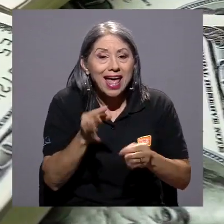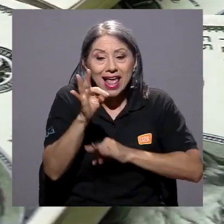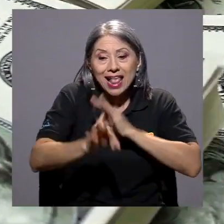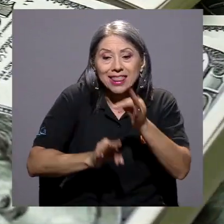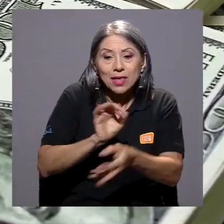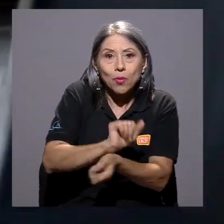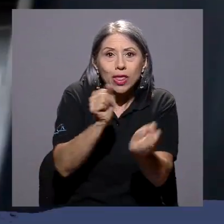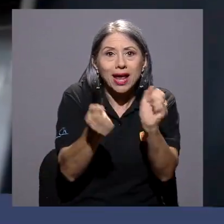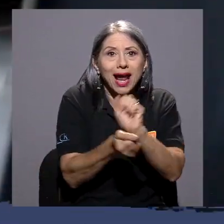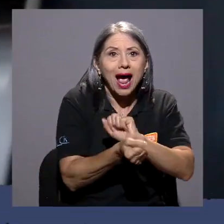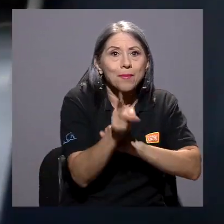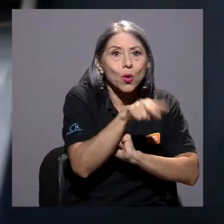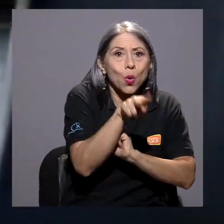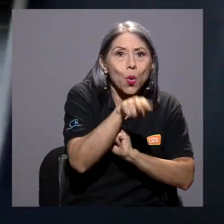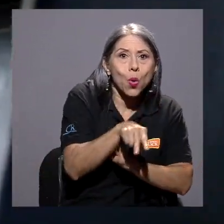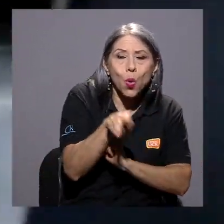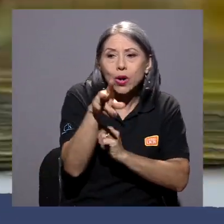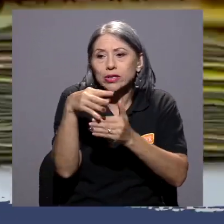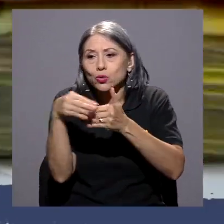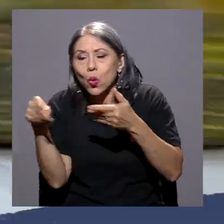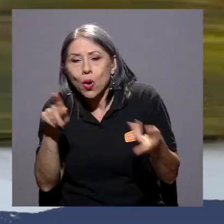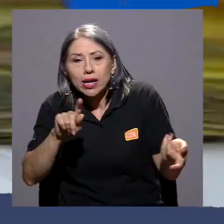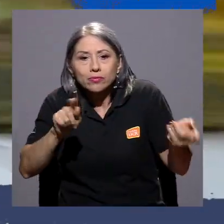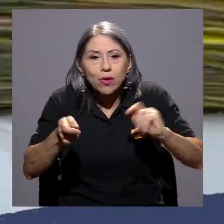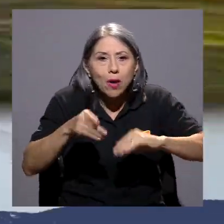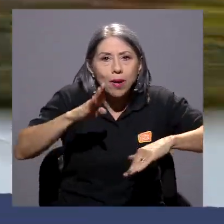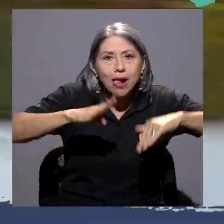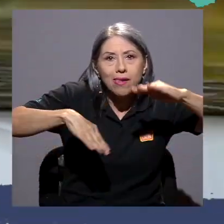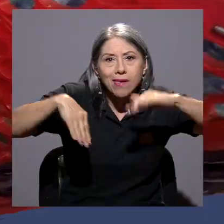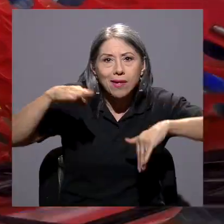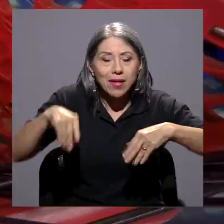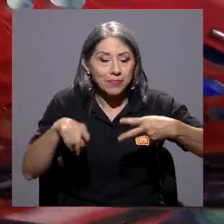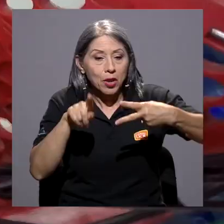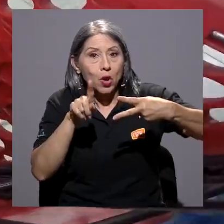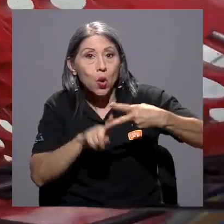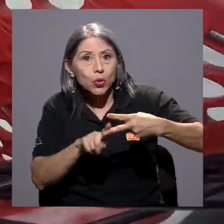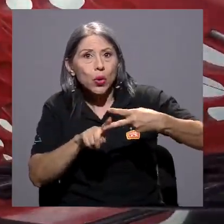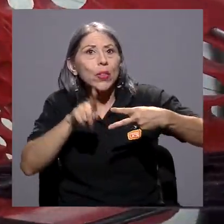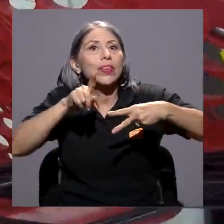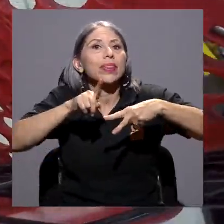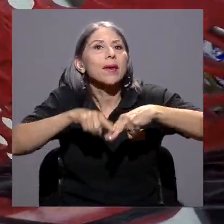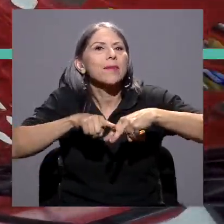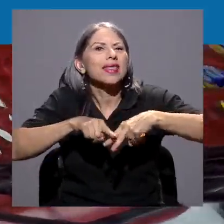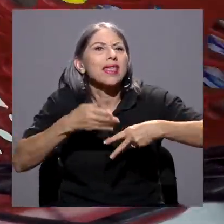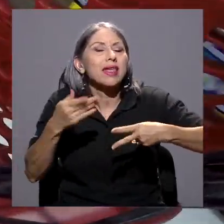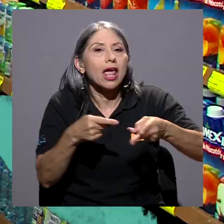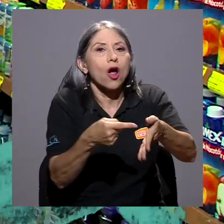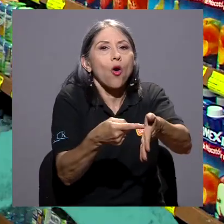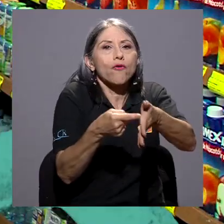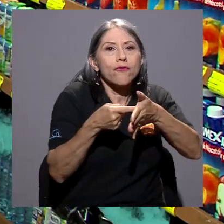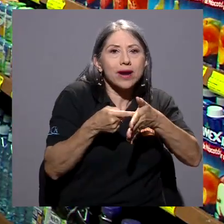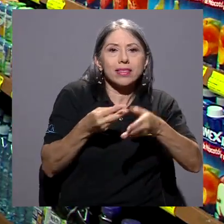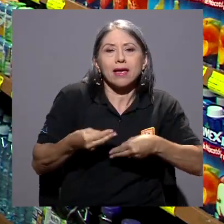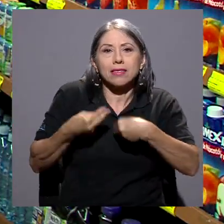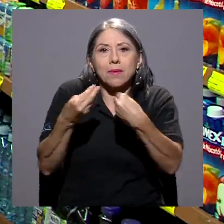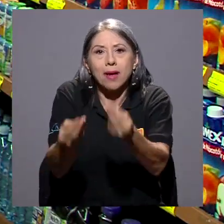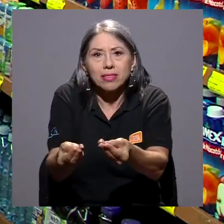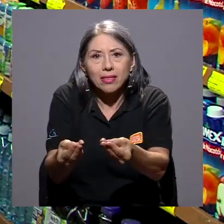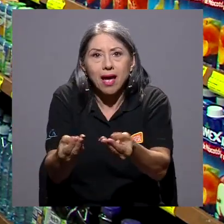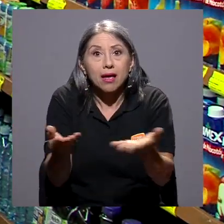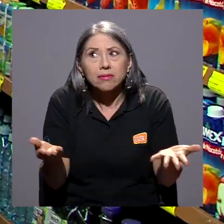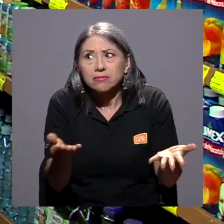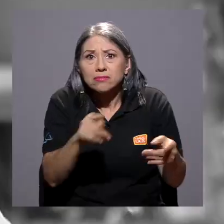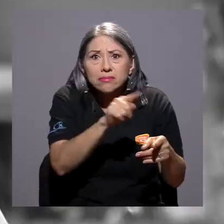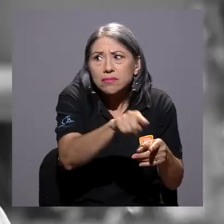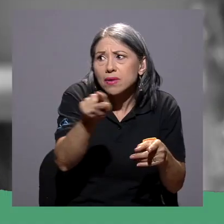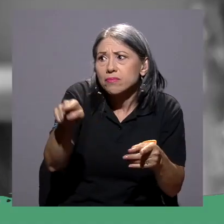tipo de cambio y la cantidad de colones que existan en la economía. Y el otro factor que depende de la oferta y la demanda. Ahí depende mucho de cómo el mercado se